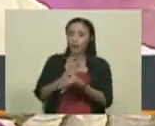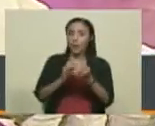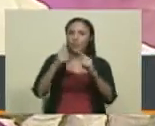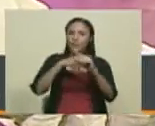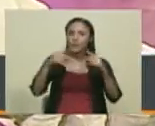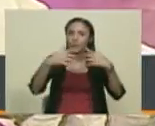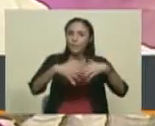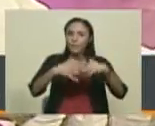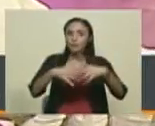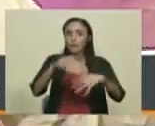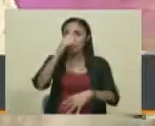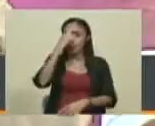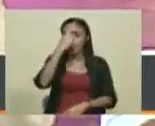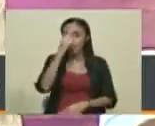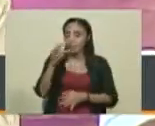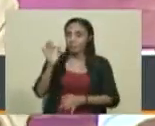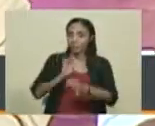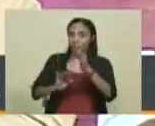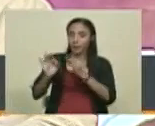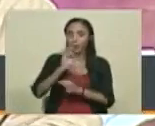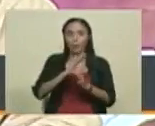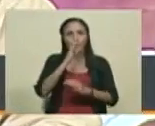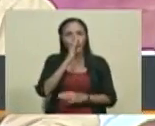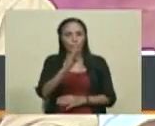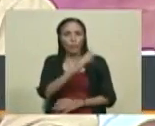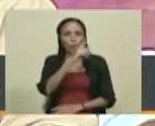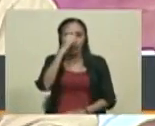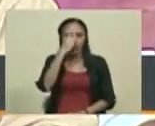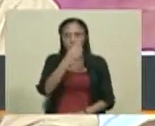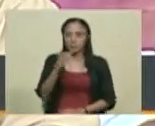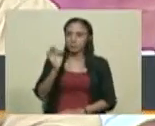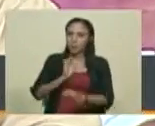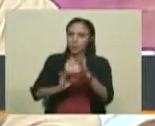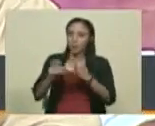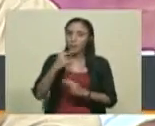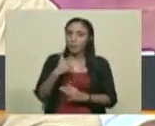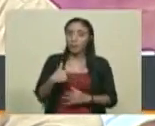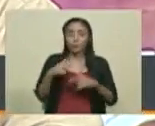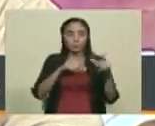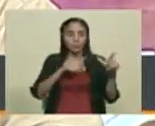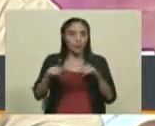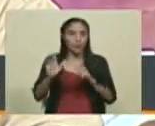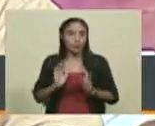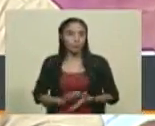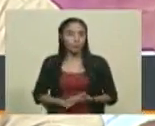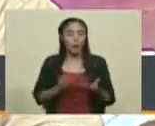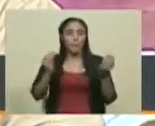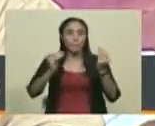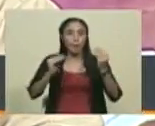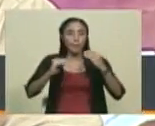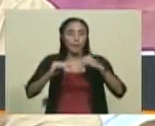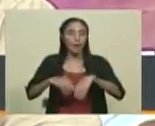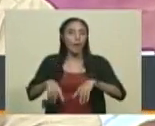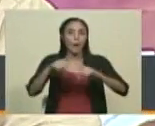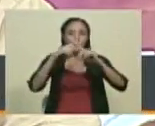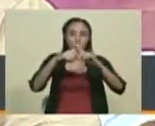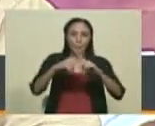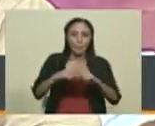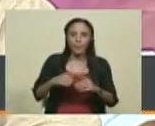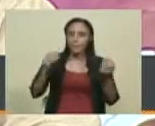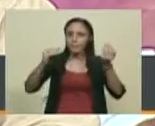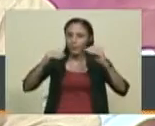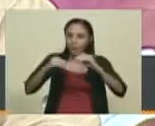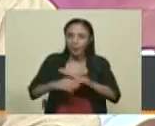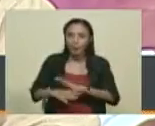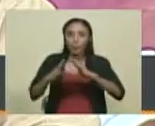empresas y bancos de la India, que están listos para multiplicar por 2, por 3, por 4